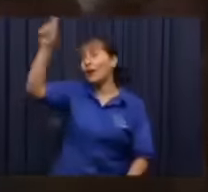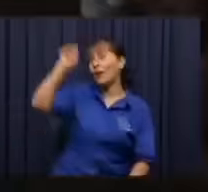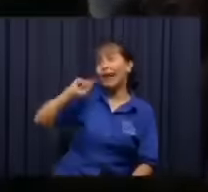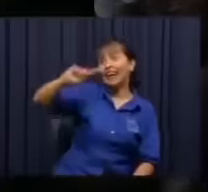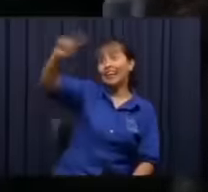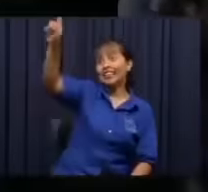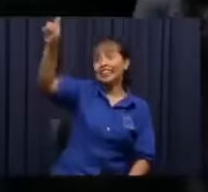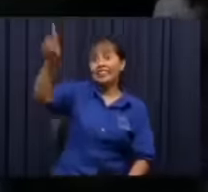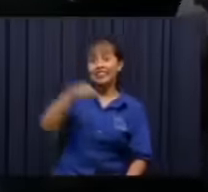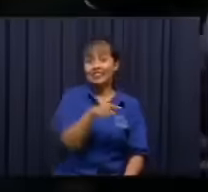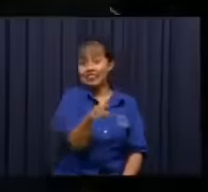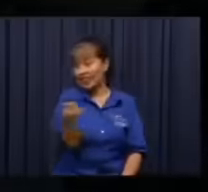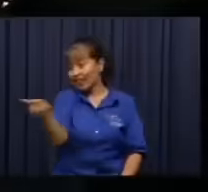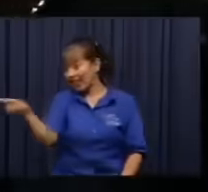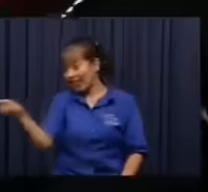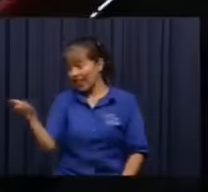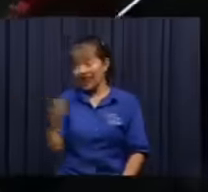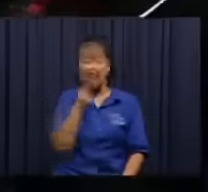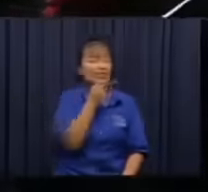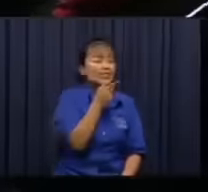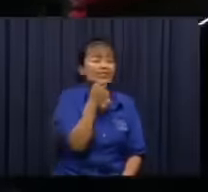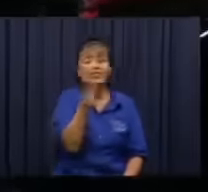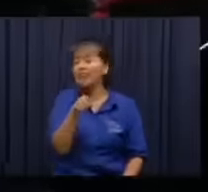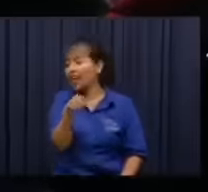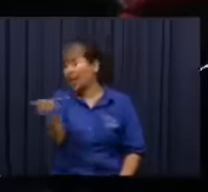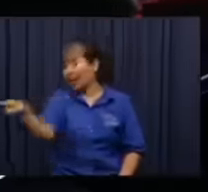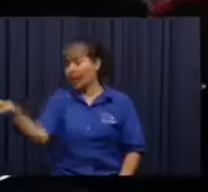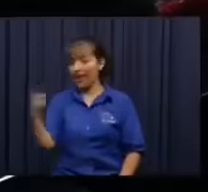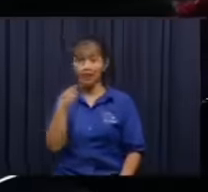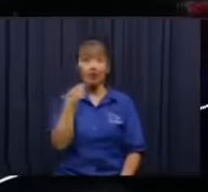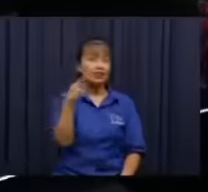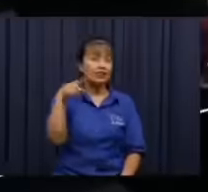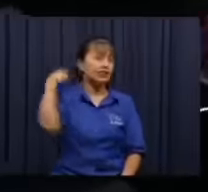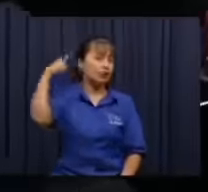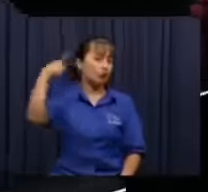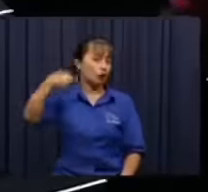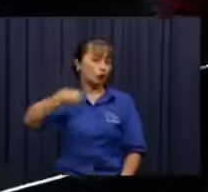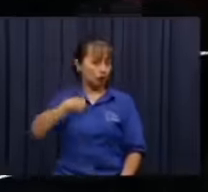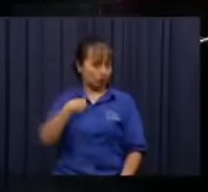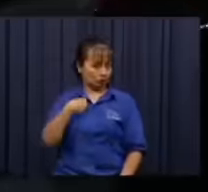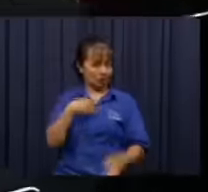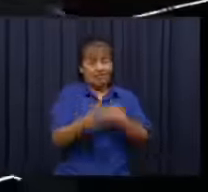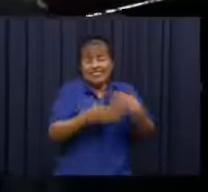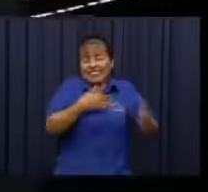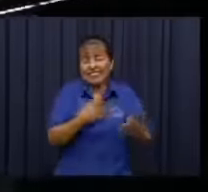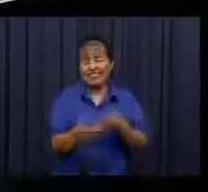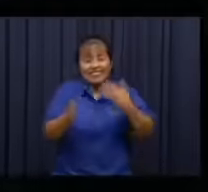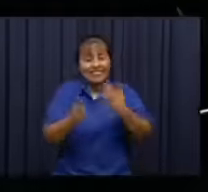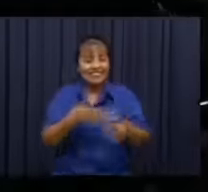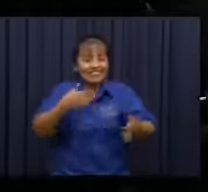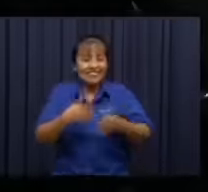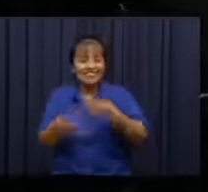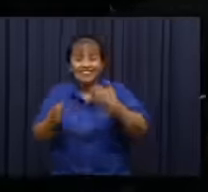solo para ti, que me importa que critiquen, que no entiendan, que me digan que estoy loco.